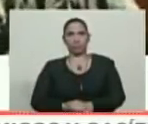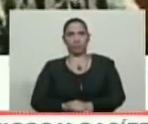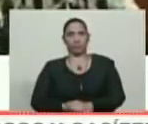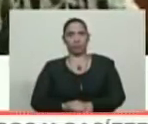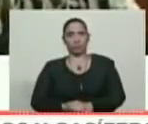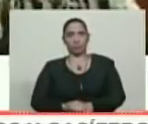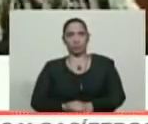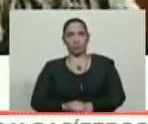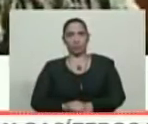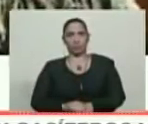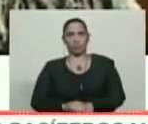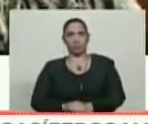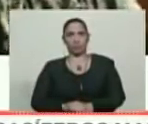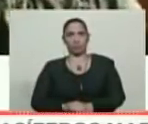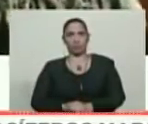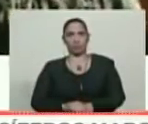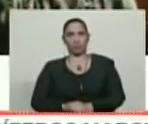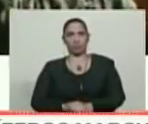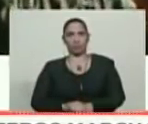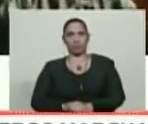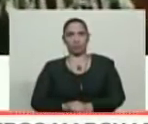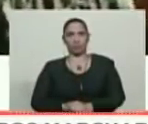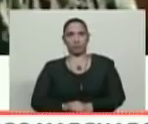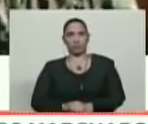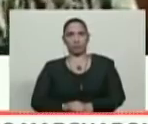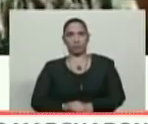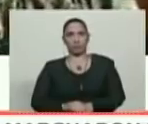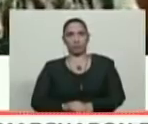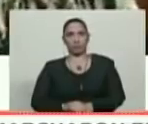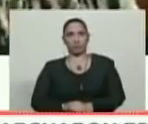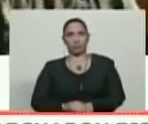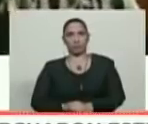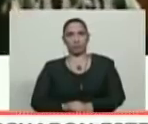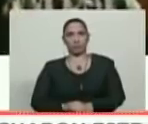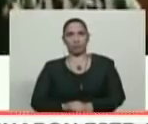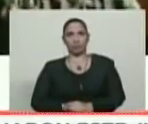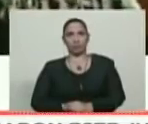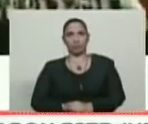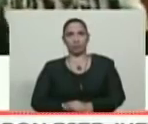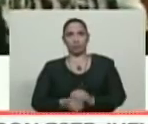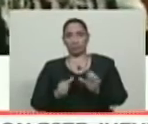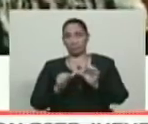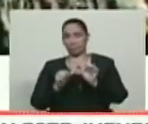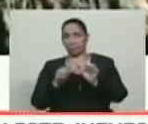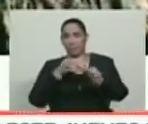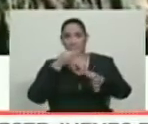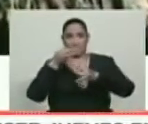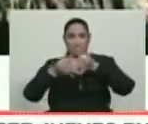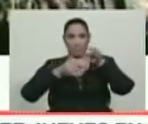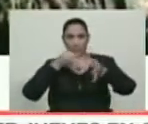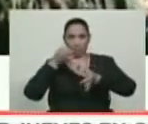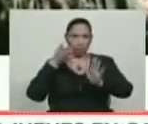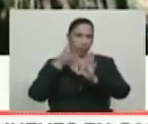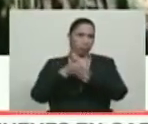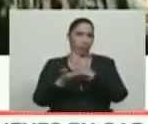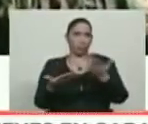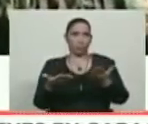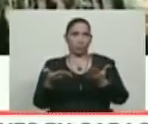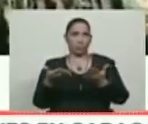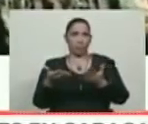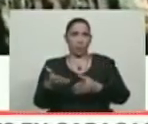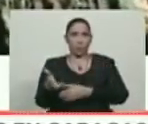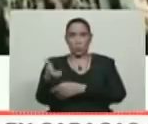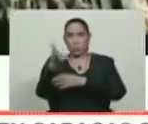cumpleaños. Comando, gracias, mi comandante en jefe. Muy bien, procedamos. A continuación le voy a dar una breve explicación sobre el fusil de